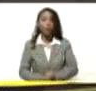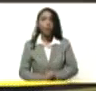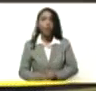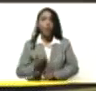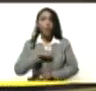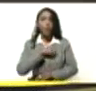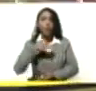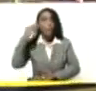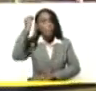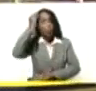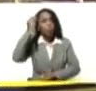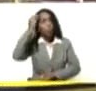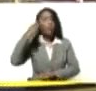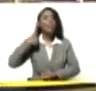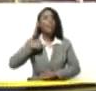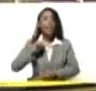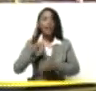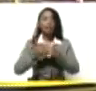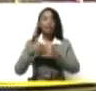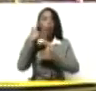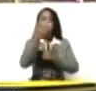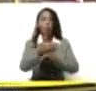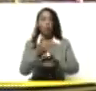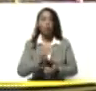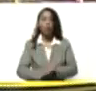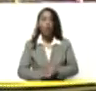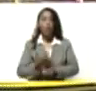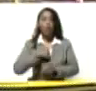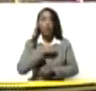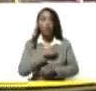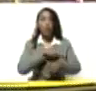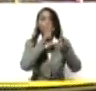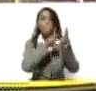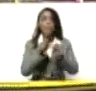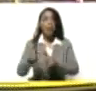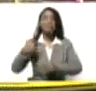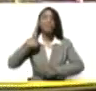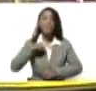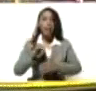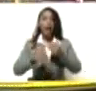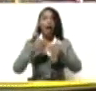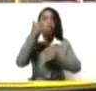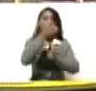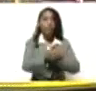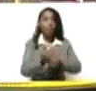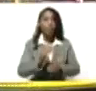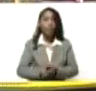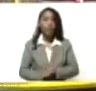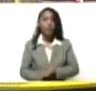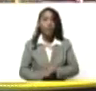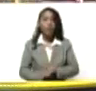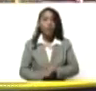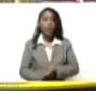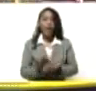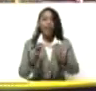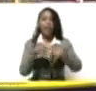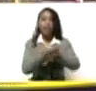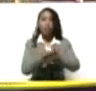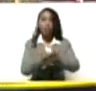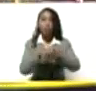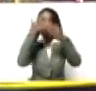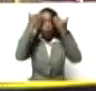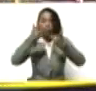Nuestro pensamiento tiene que ir adelante. Nuestros planes tienen que ir adelante, combinando lo que